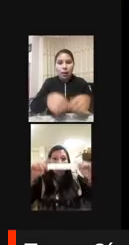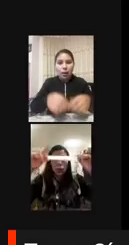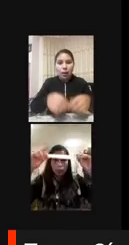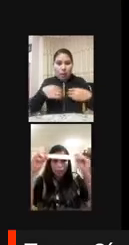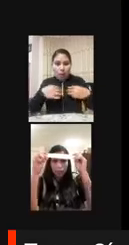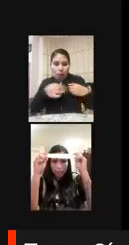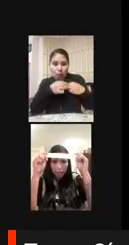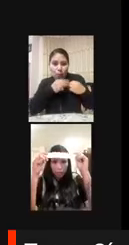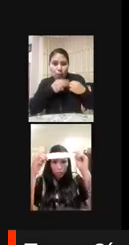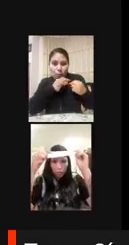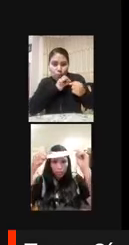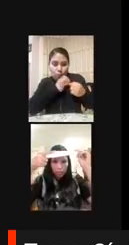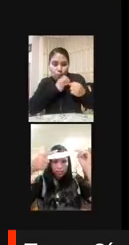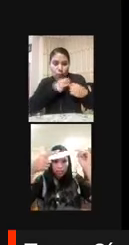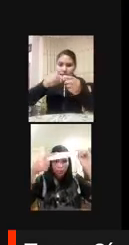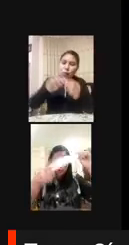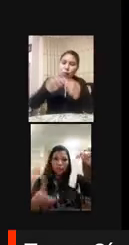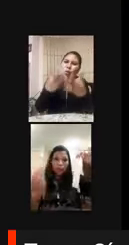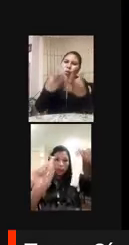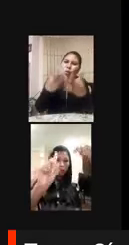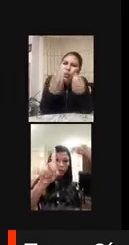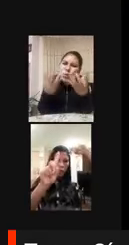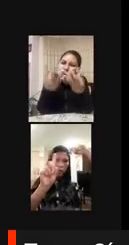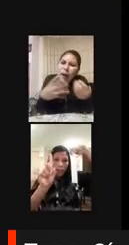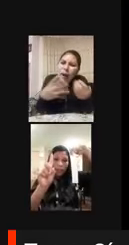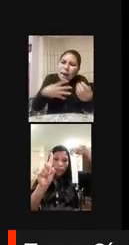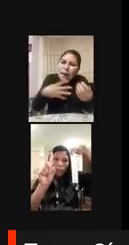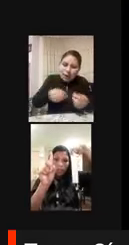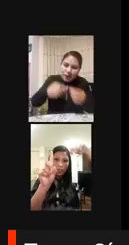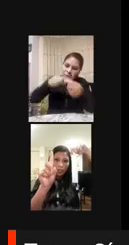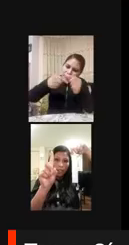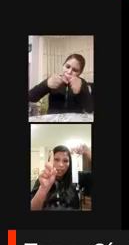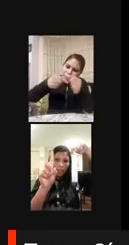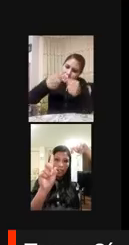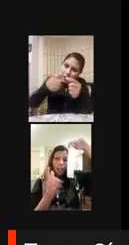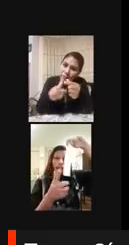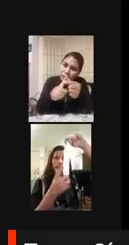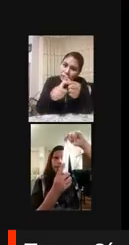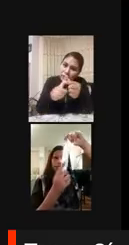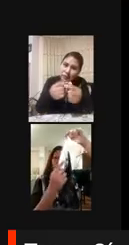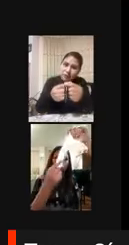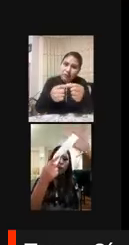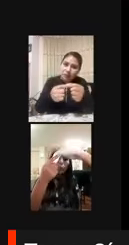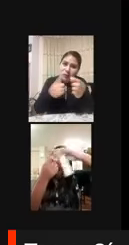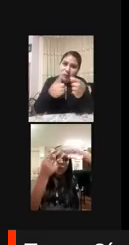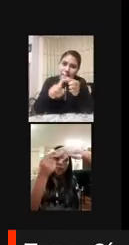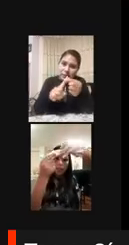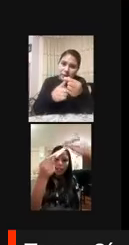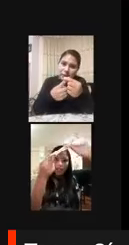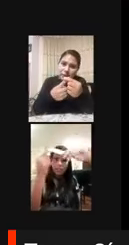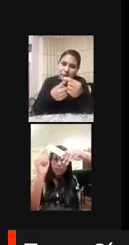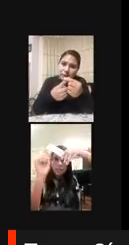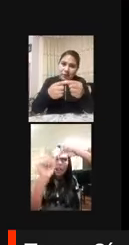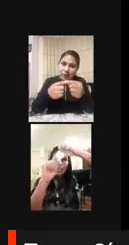o un algodón. ¿Qué es lo que se hace? Se coloca el dedo índice y se lo